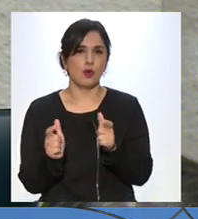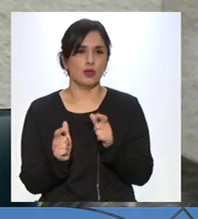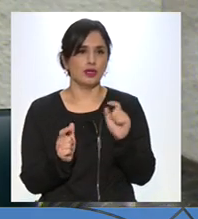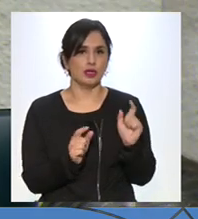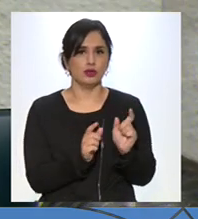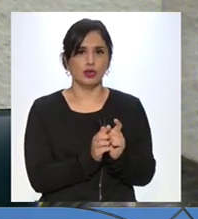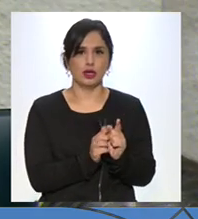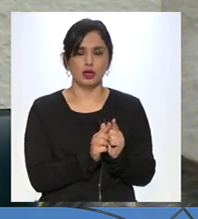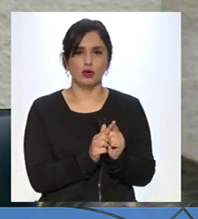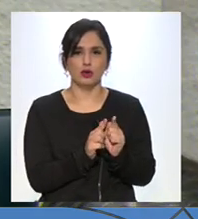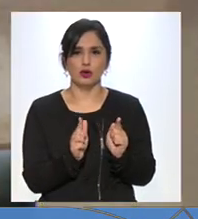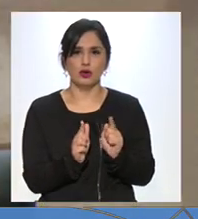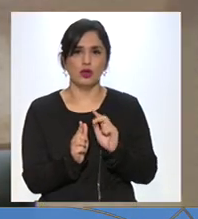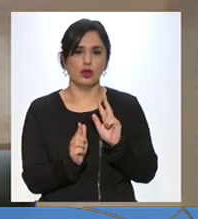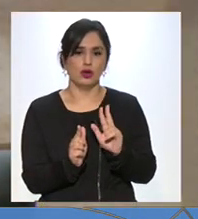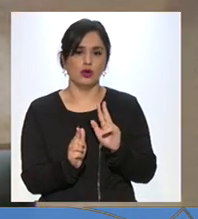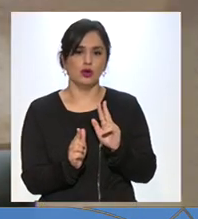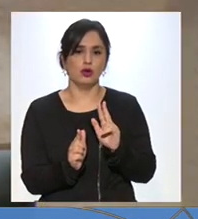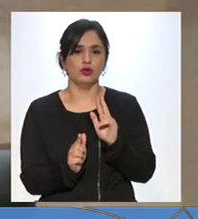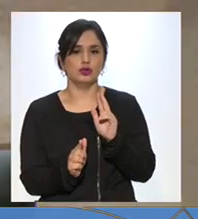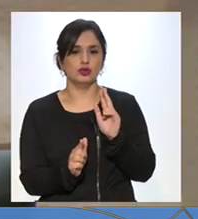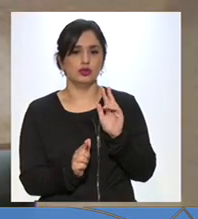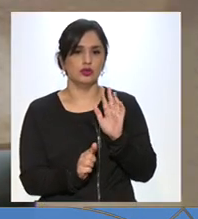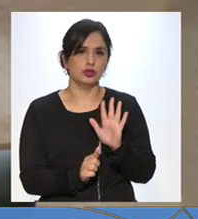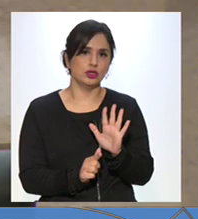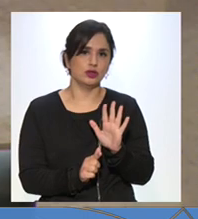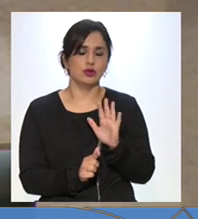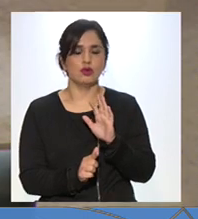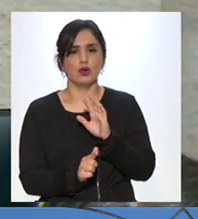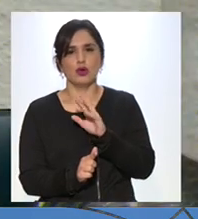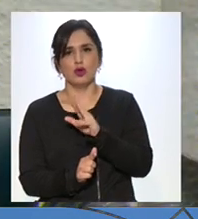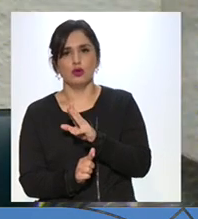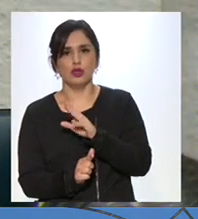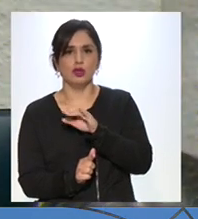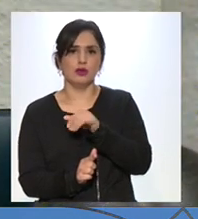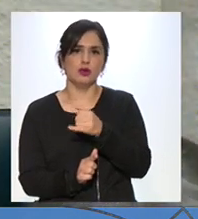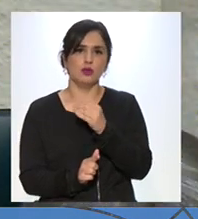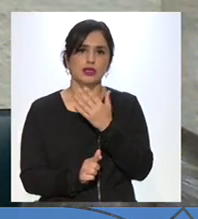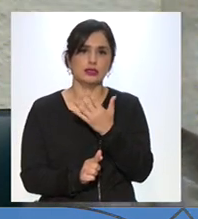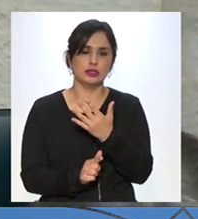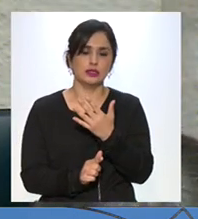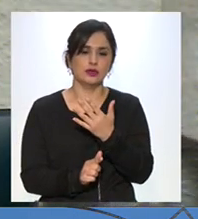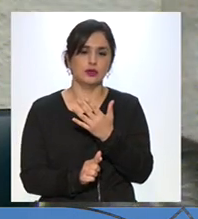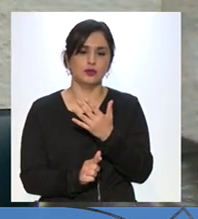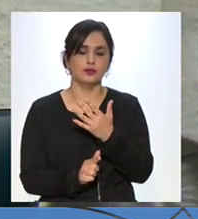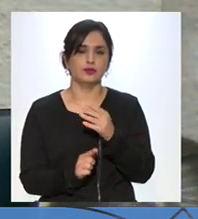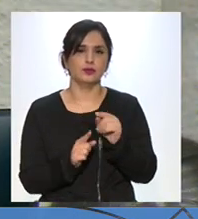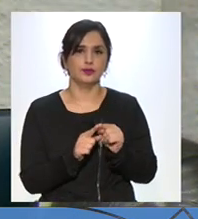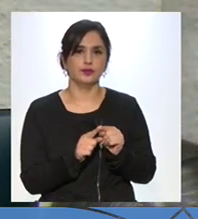era de 8.5 a 9.5 en el último informe de política monetaria a